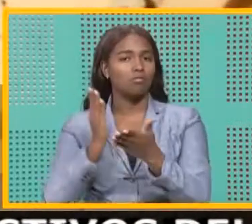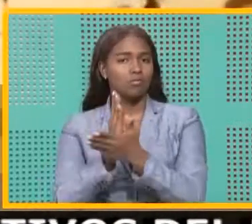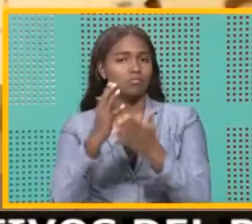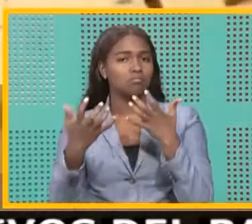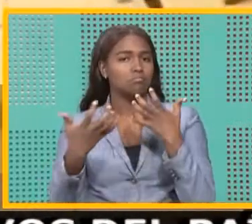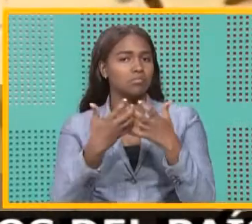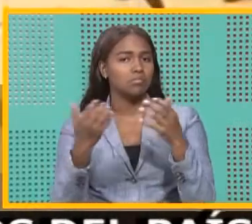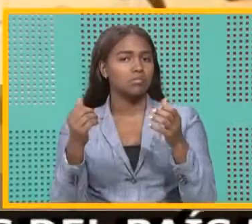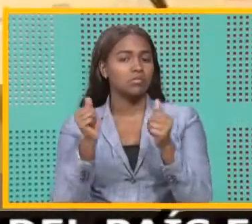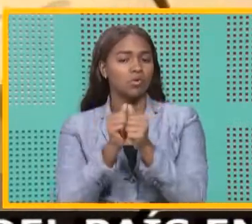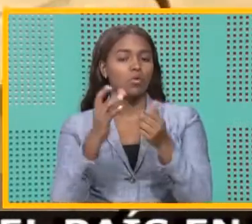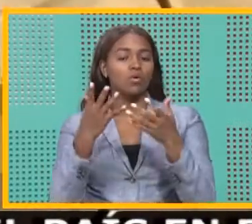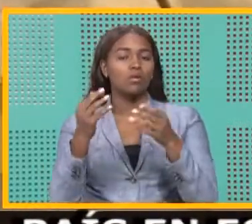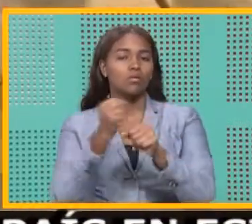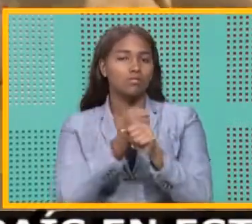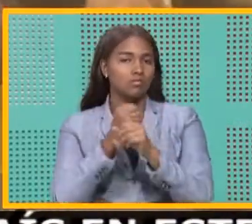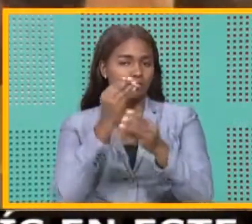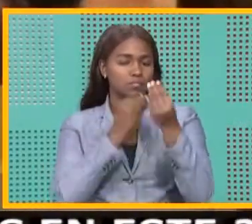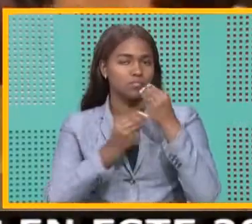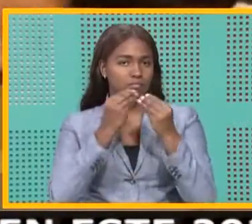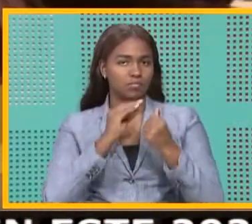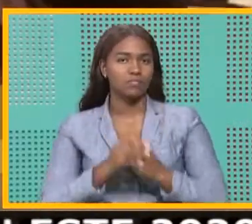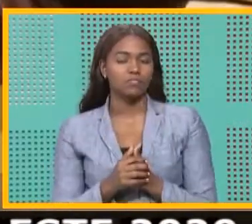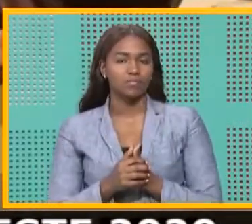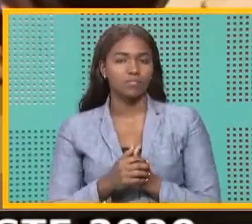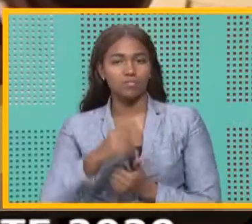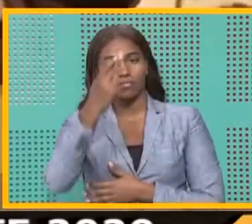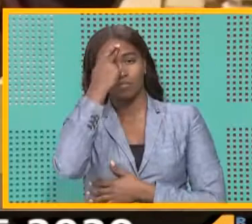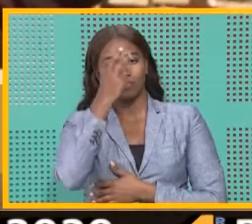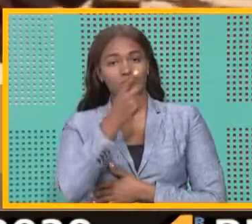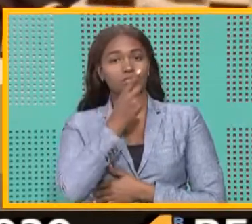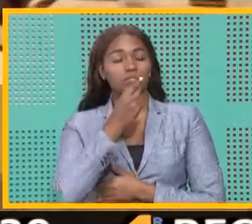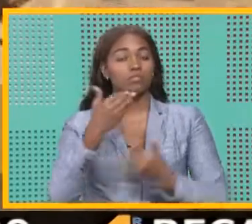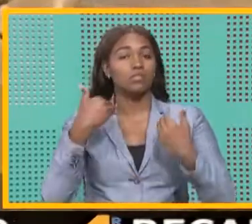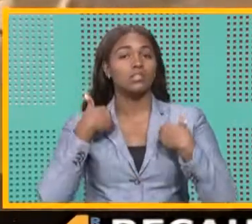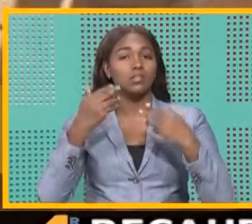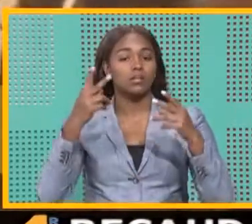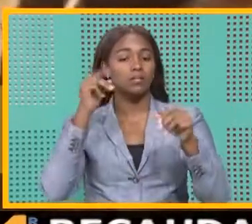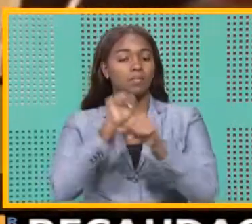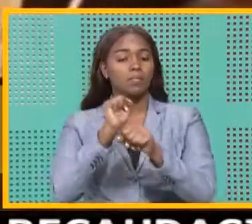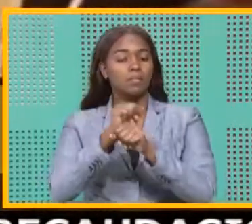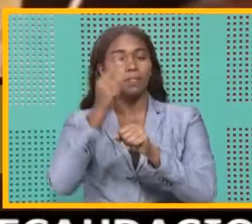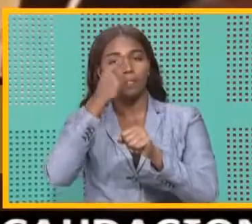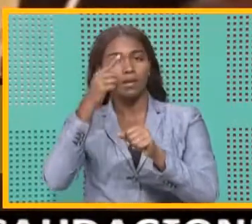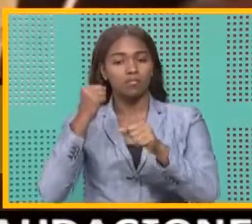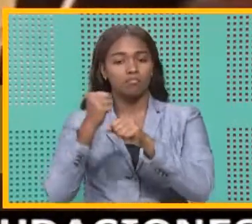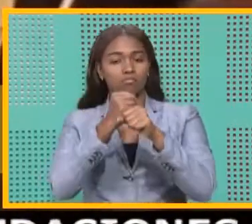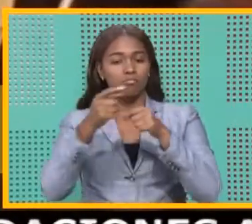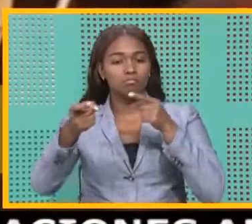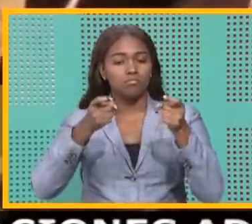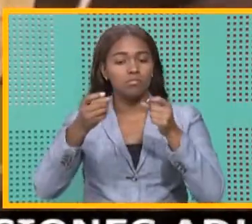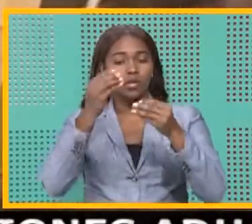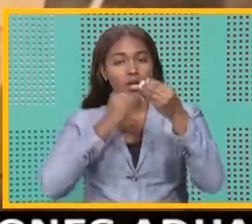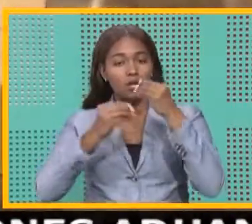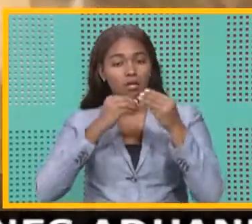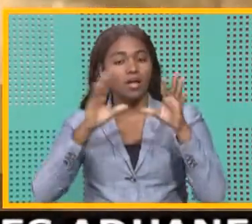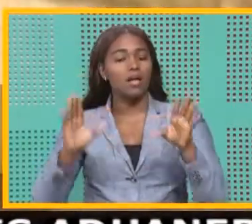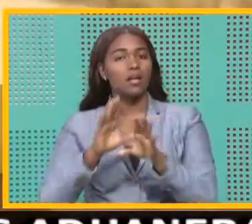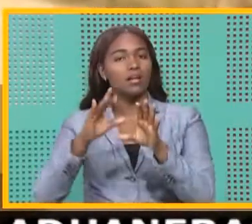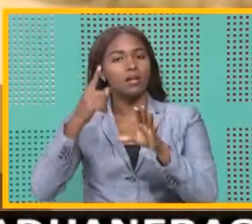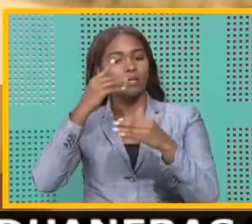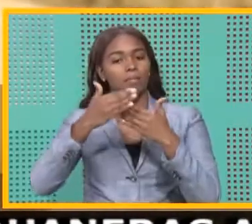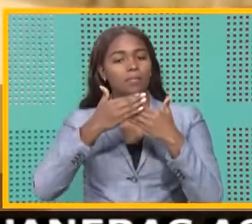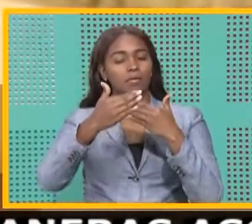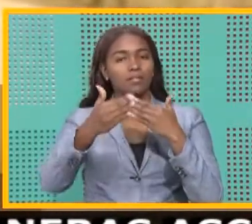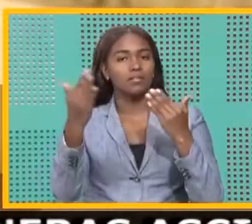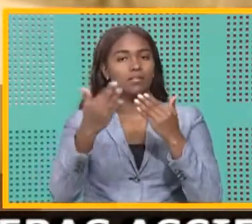la seguridad alimentaria. La República Dominicana cuenta con un plan para la soberanía y seguridad alimentaria elaborado a partir